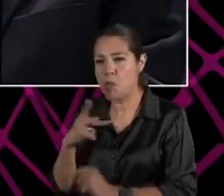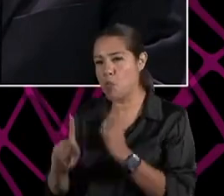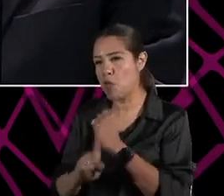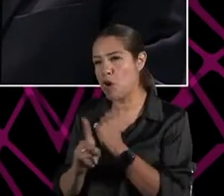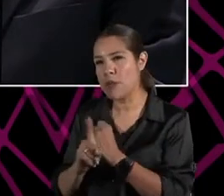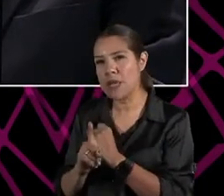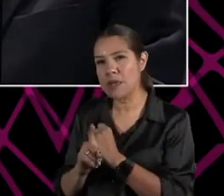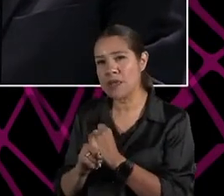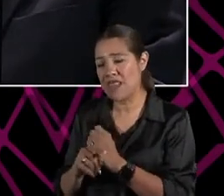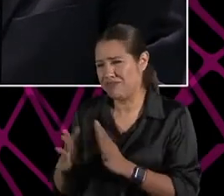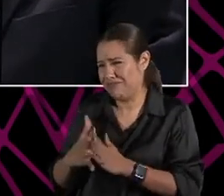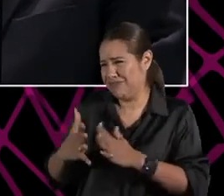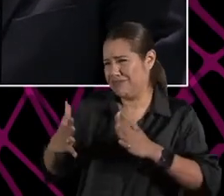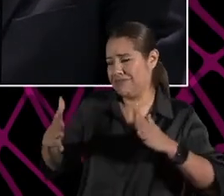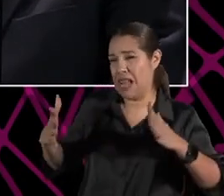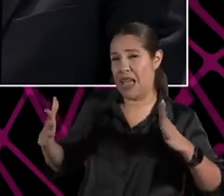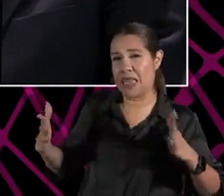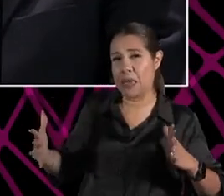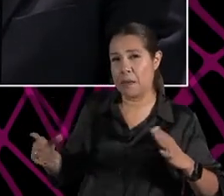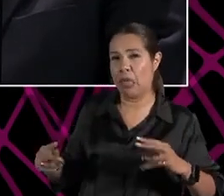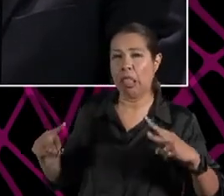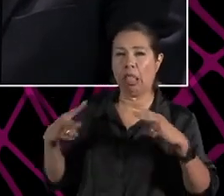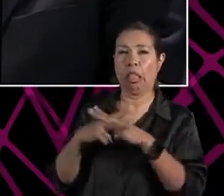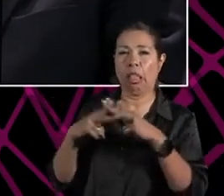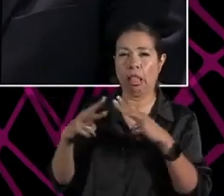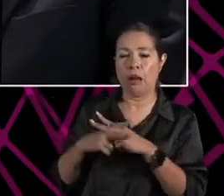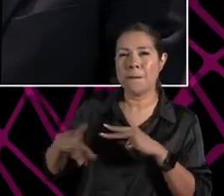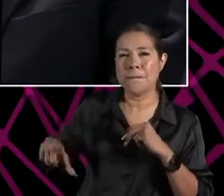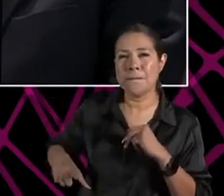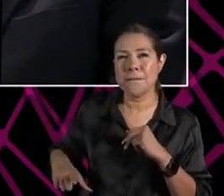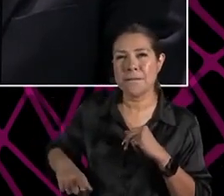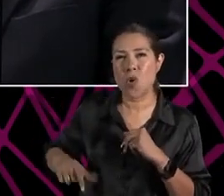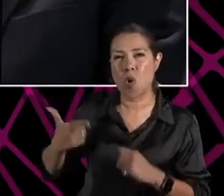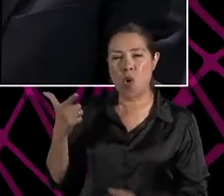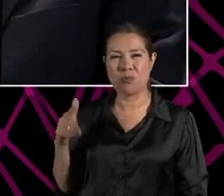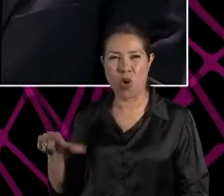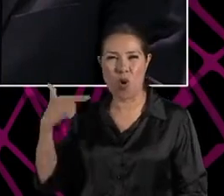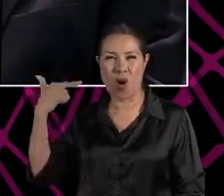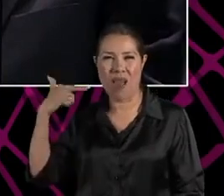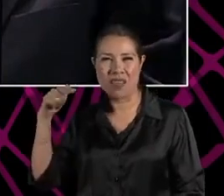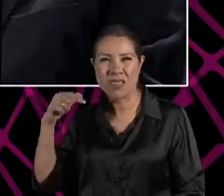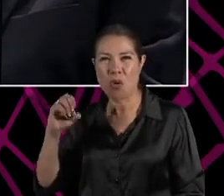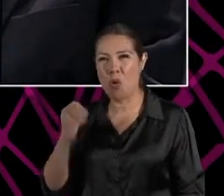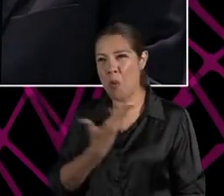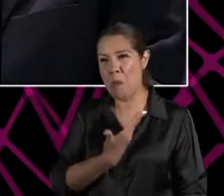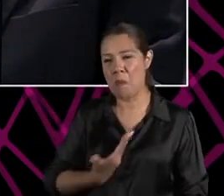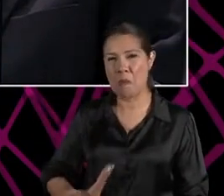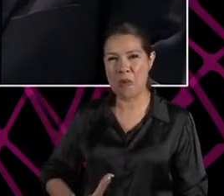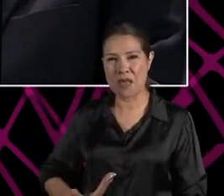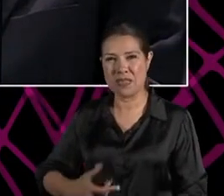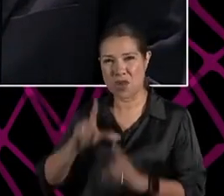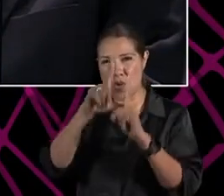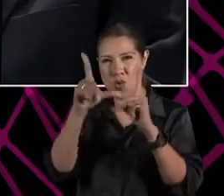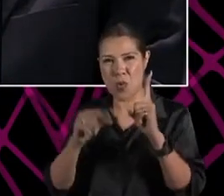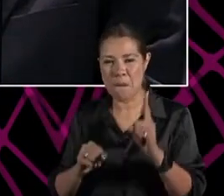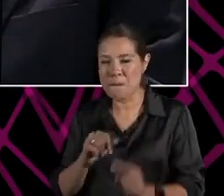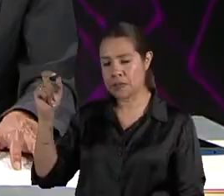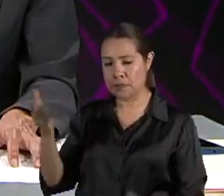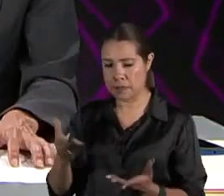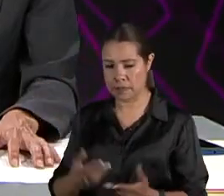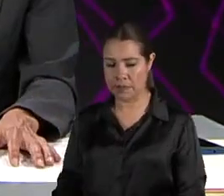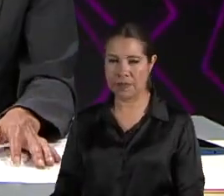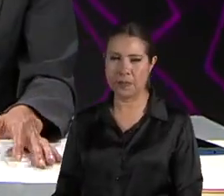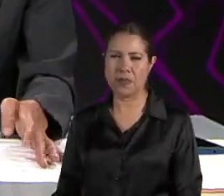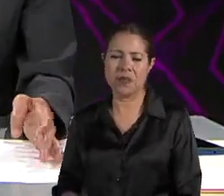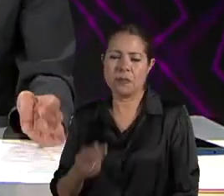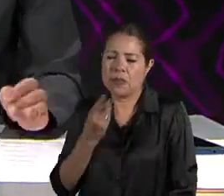de una magnitud tal peleándote con el gobierno de Jalisco o con el presidente de la República menos. Nada